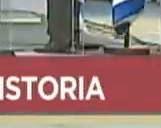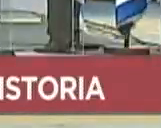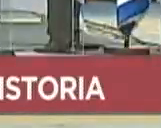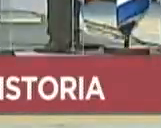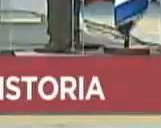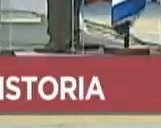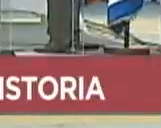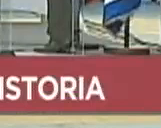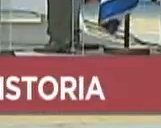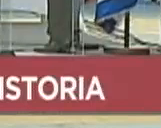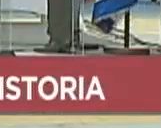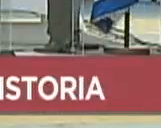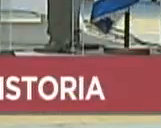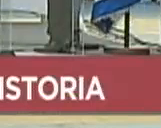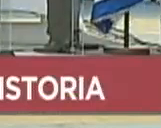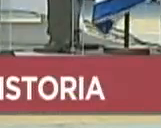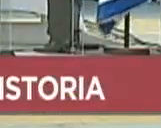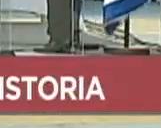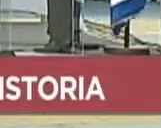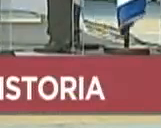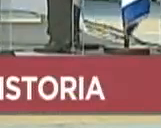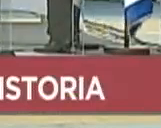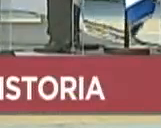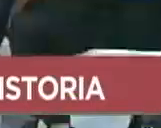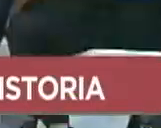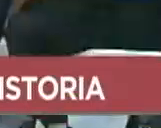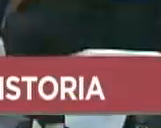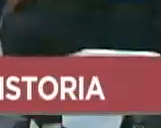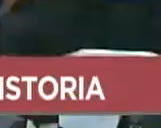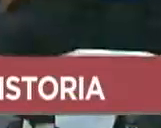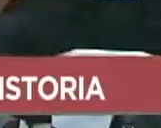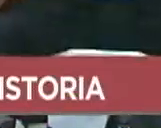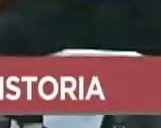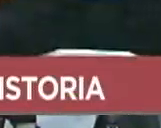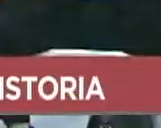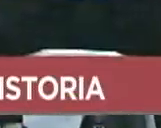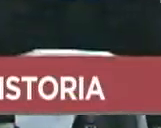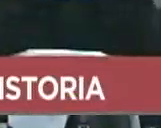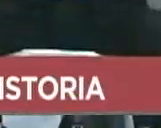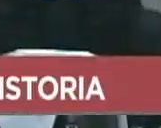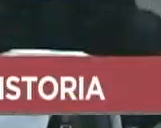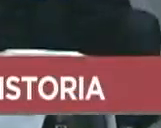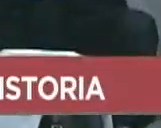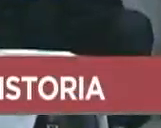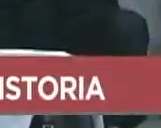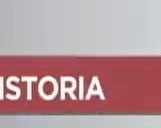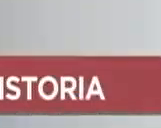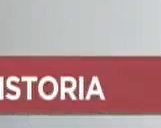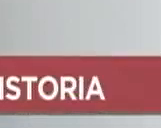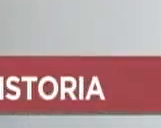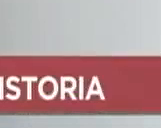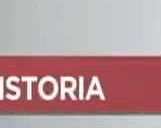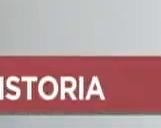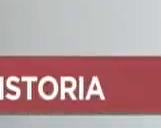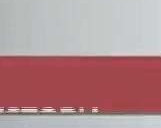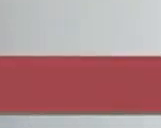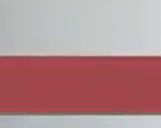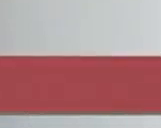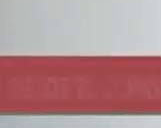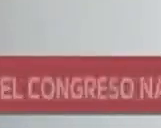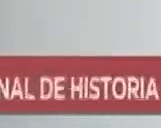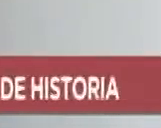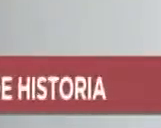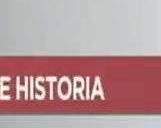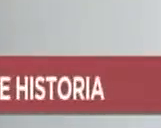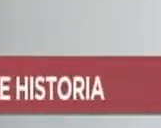fíjate en un país como venezuela que ha sido sometido a un bloqueo inclemente una persecución criminal eso en